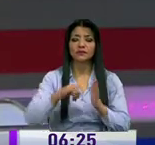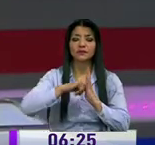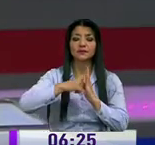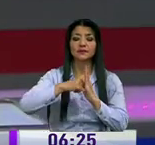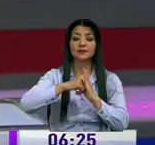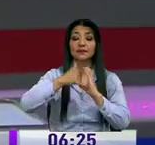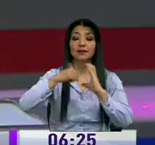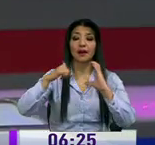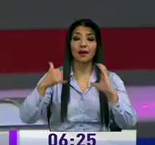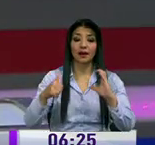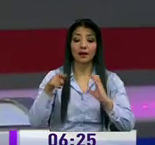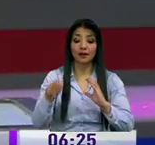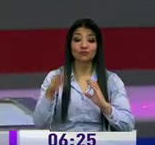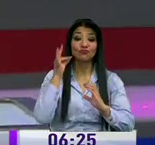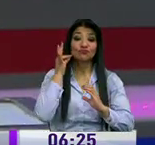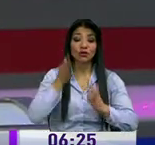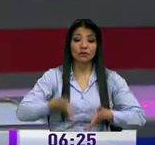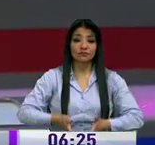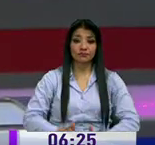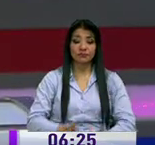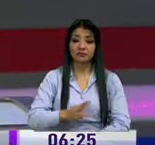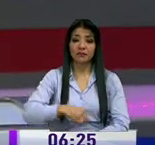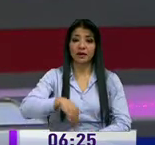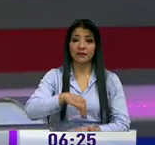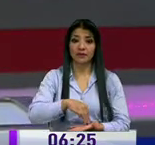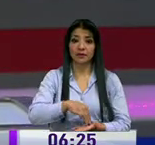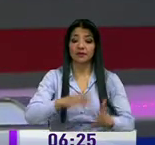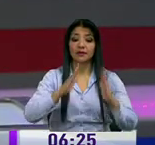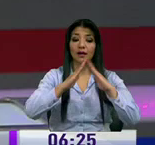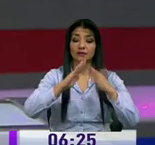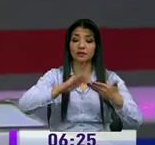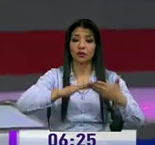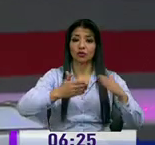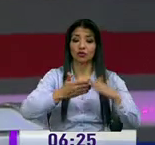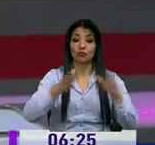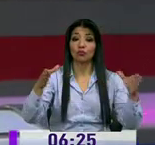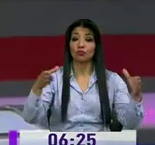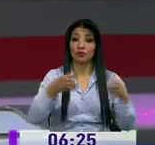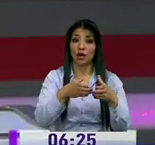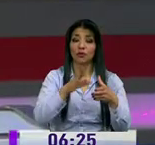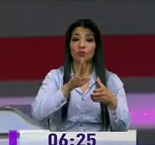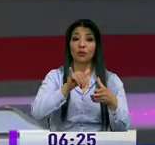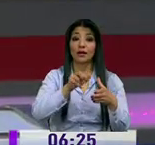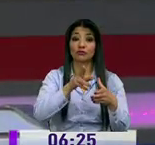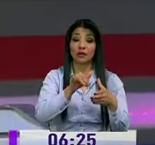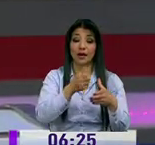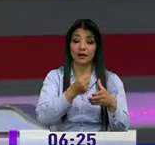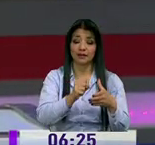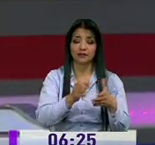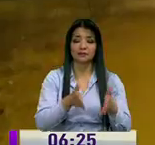era oriunda de la provincia de Manabí y fue velada en la casa comunal de la pequeña población de Buenos Aires. Veamos.